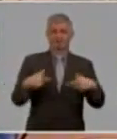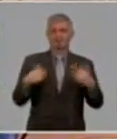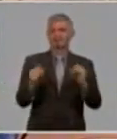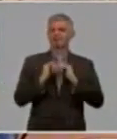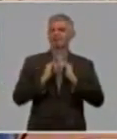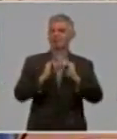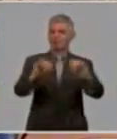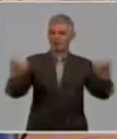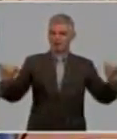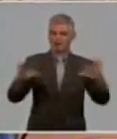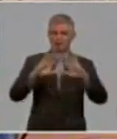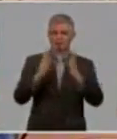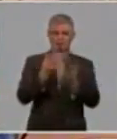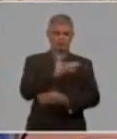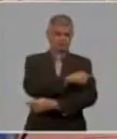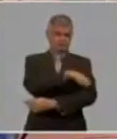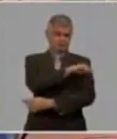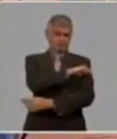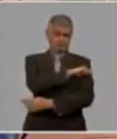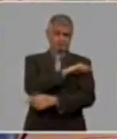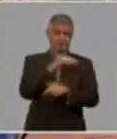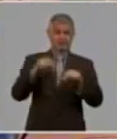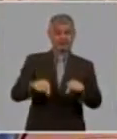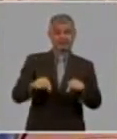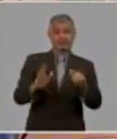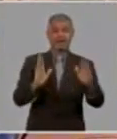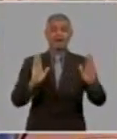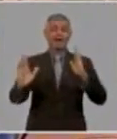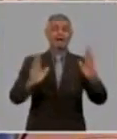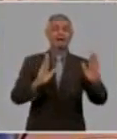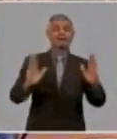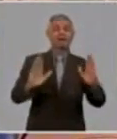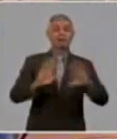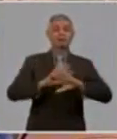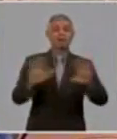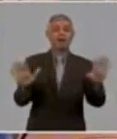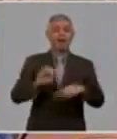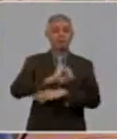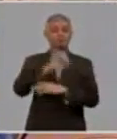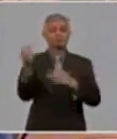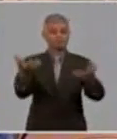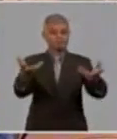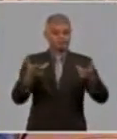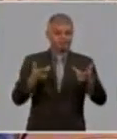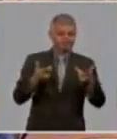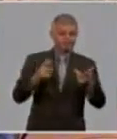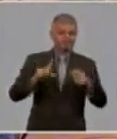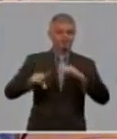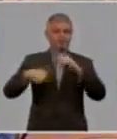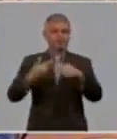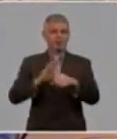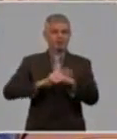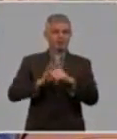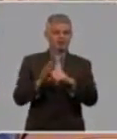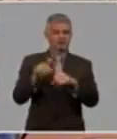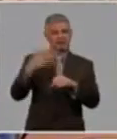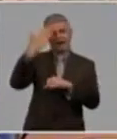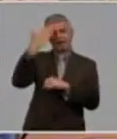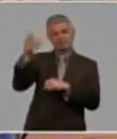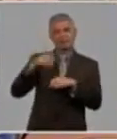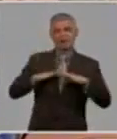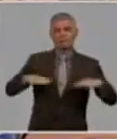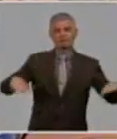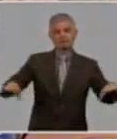nuestro pueblo sobre esta etapa de recuperación post-COVID y, como en otras ocasiones, siempre agradecemos a Mesa Redonda, a ti personalmente, por